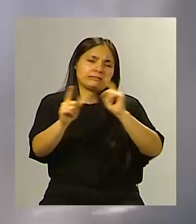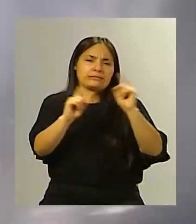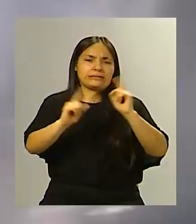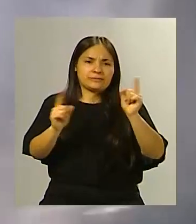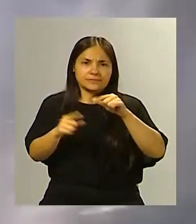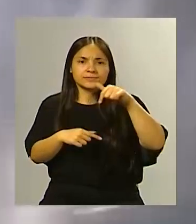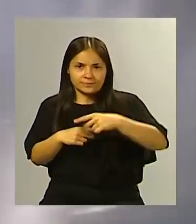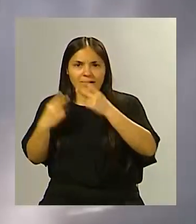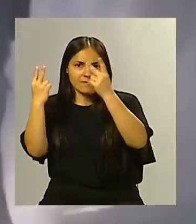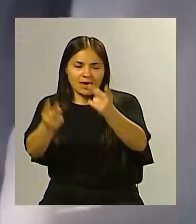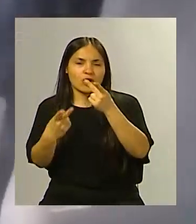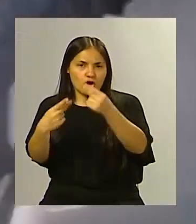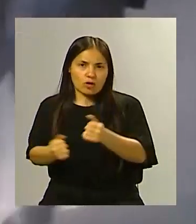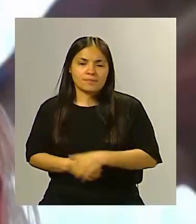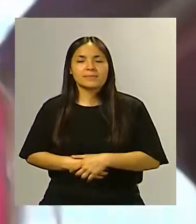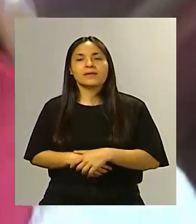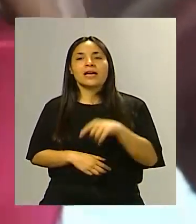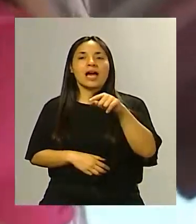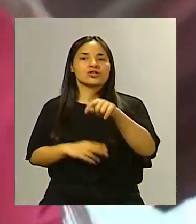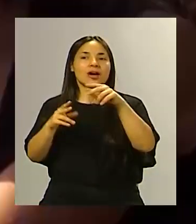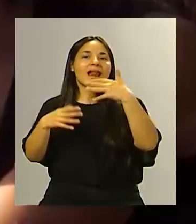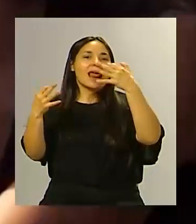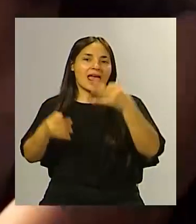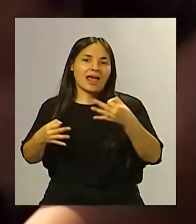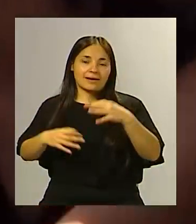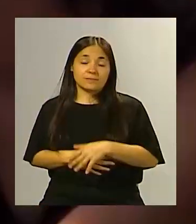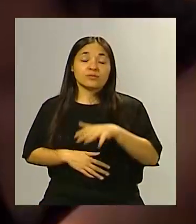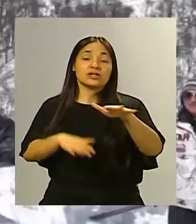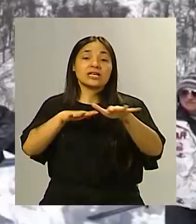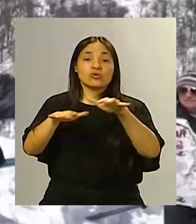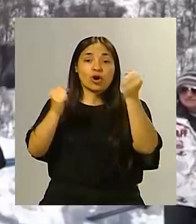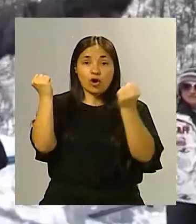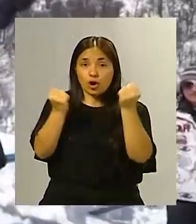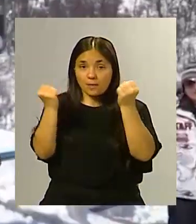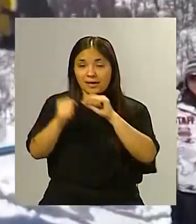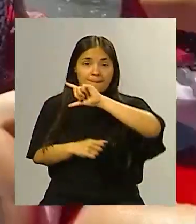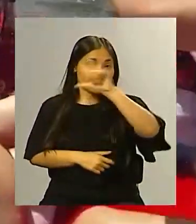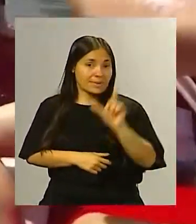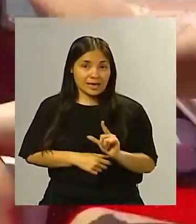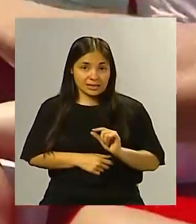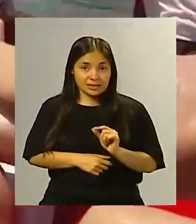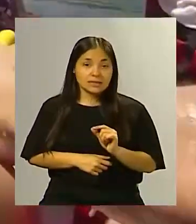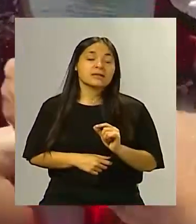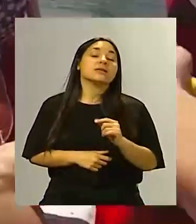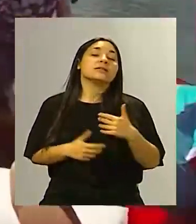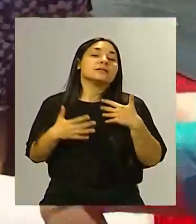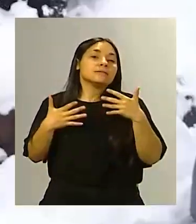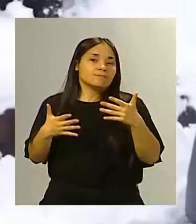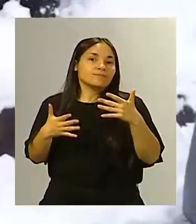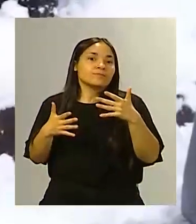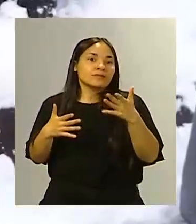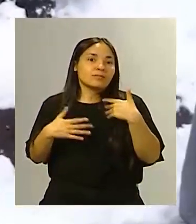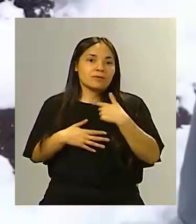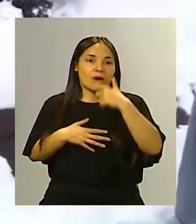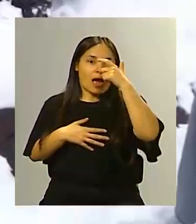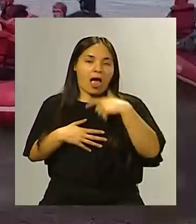esa. Claro, digo, eso está es real, ¿no? Porque también la situación económica que hoy atraviesa el país sin duda marca tal vez la posibilidad de que